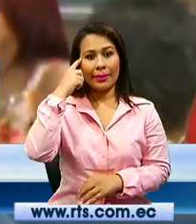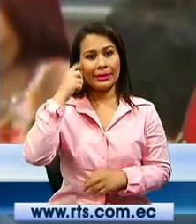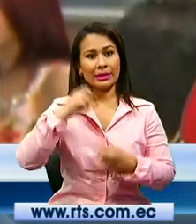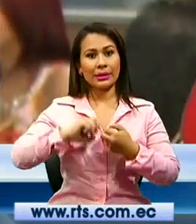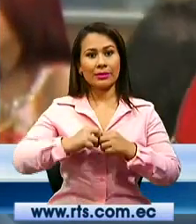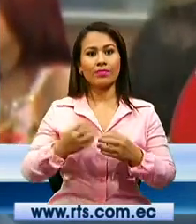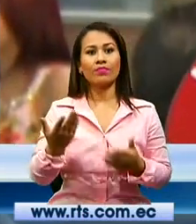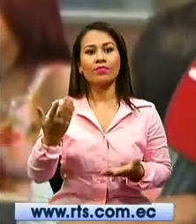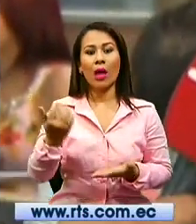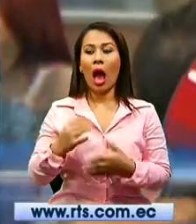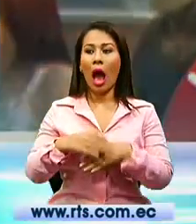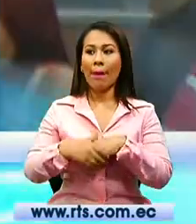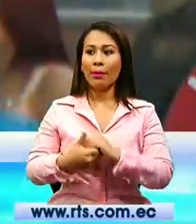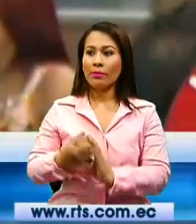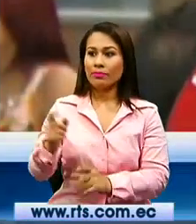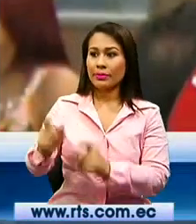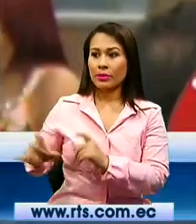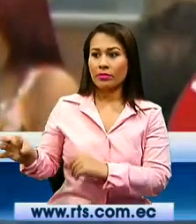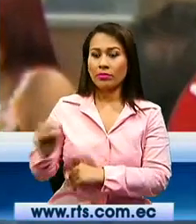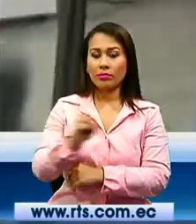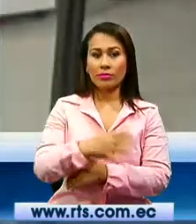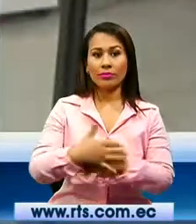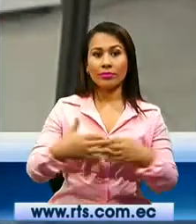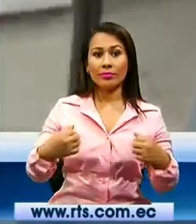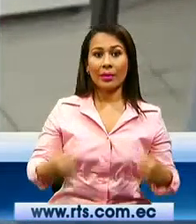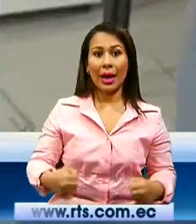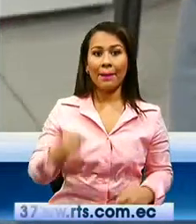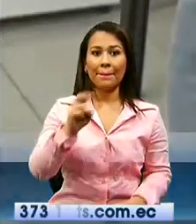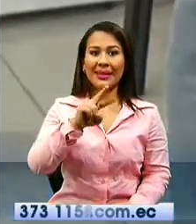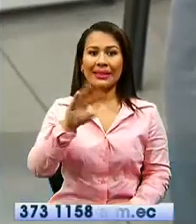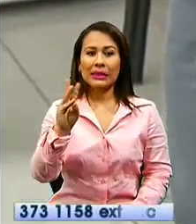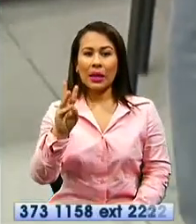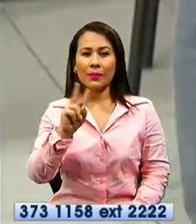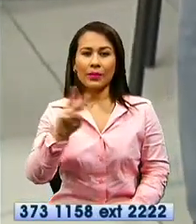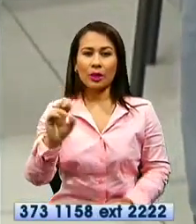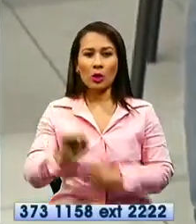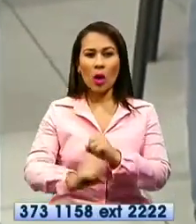situación, la pena es de 22 a 26 años. Informó José Morales.